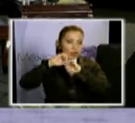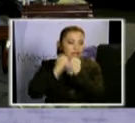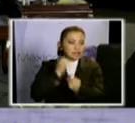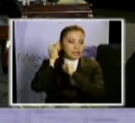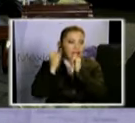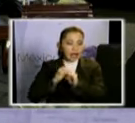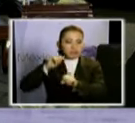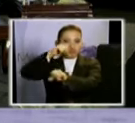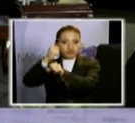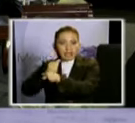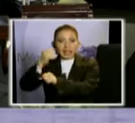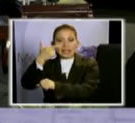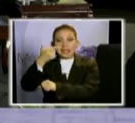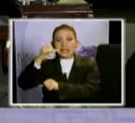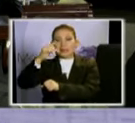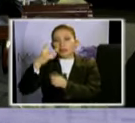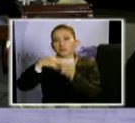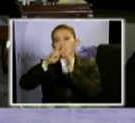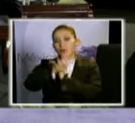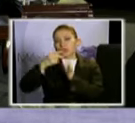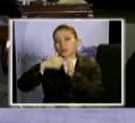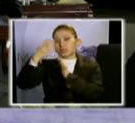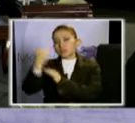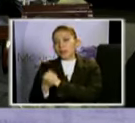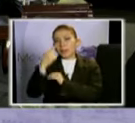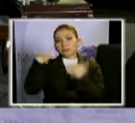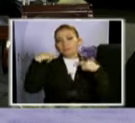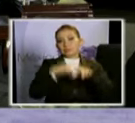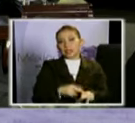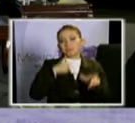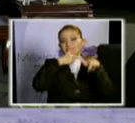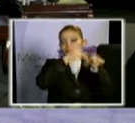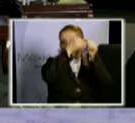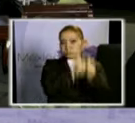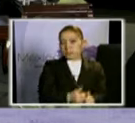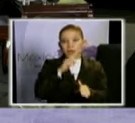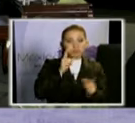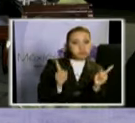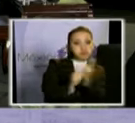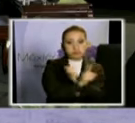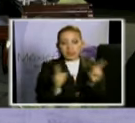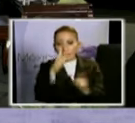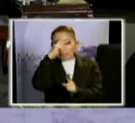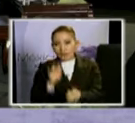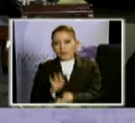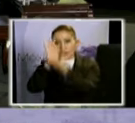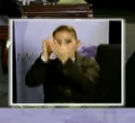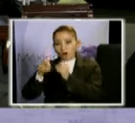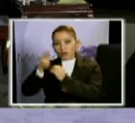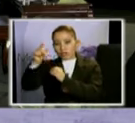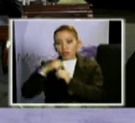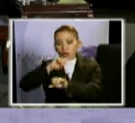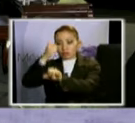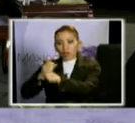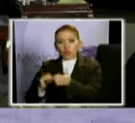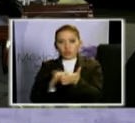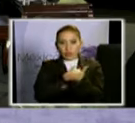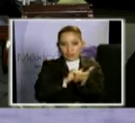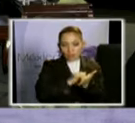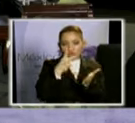internacionales con sede en Ginebra 2004-2009, representante permanente alterno de México ante la Organización de las Naciones Unidas con sede en Nueva